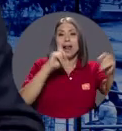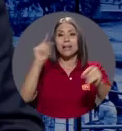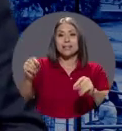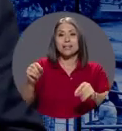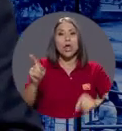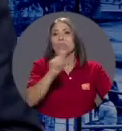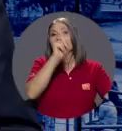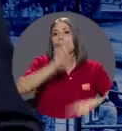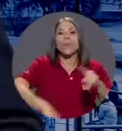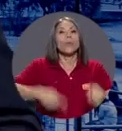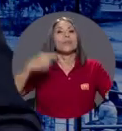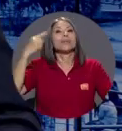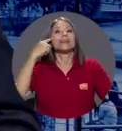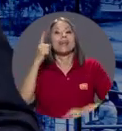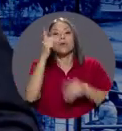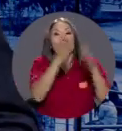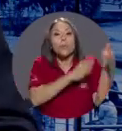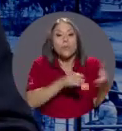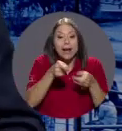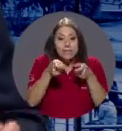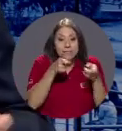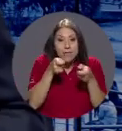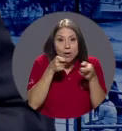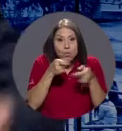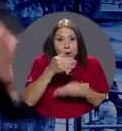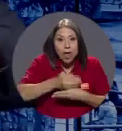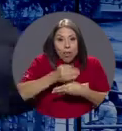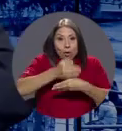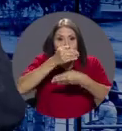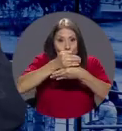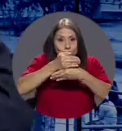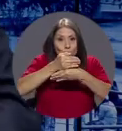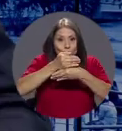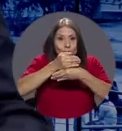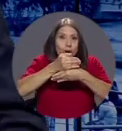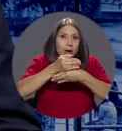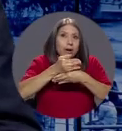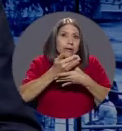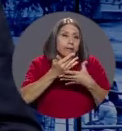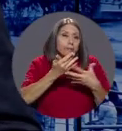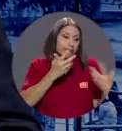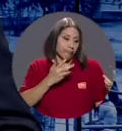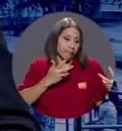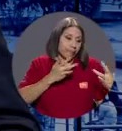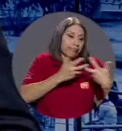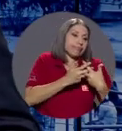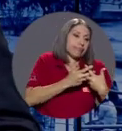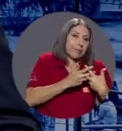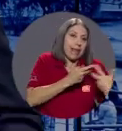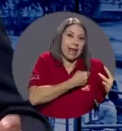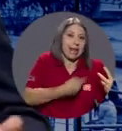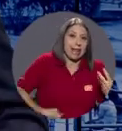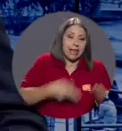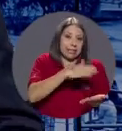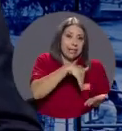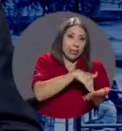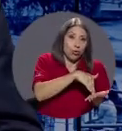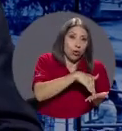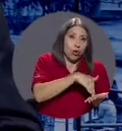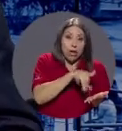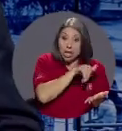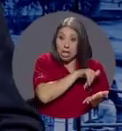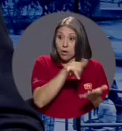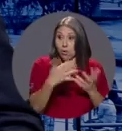y no pretender que un plan regulador, repito, un plan regulador que va a funcionar para el cantón central de